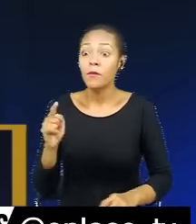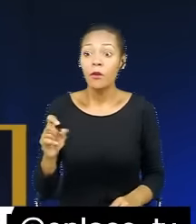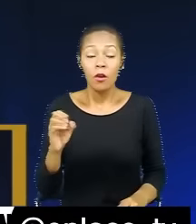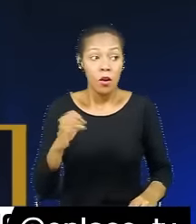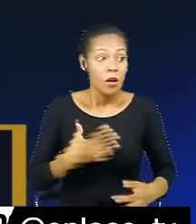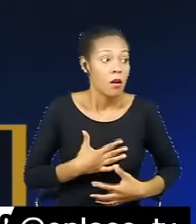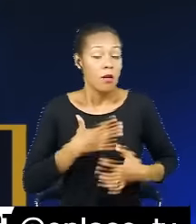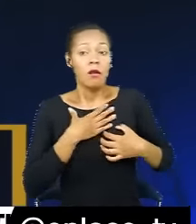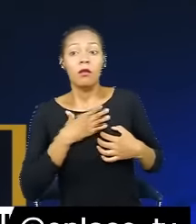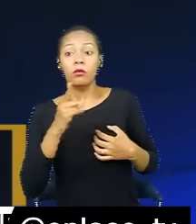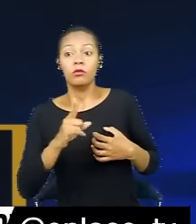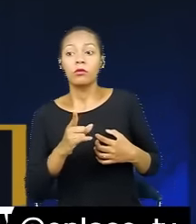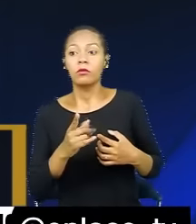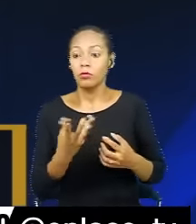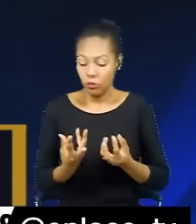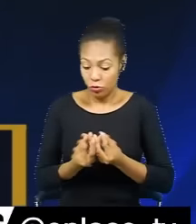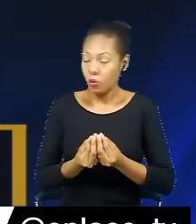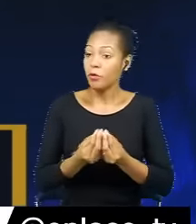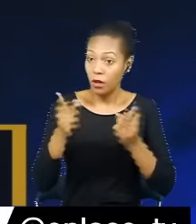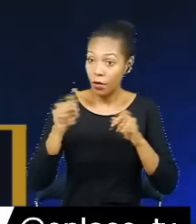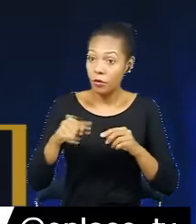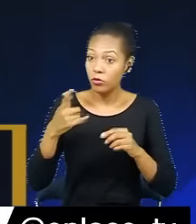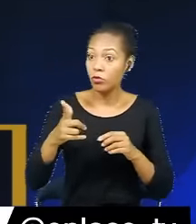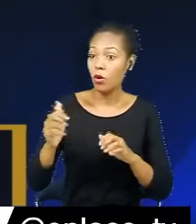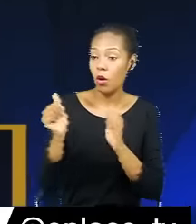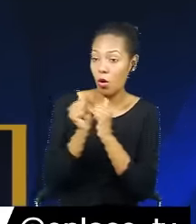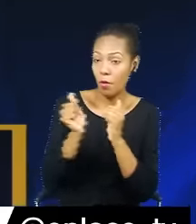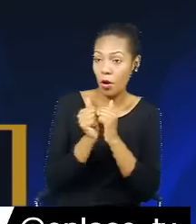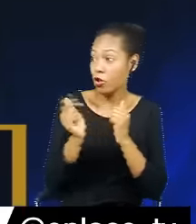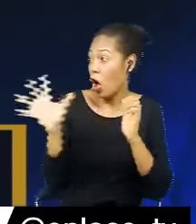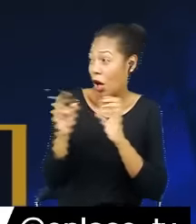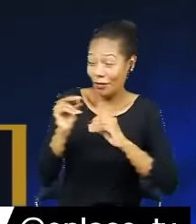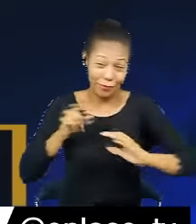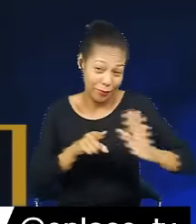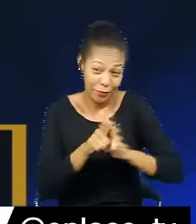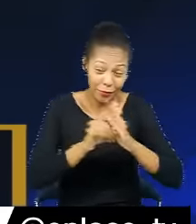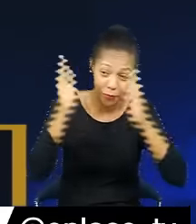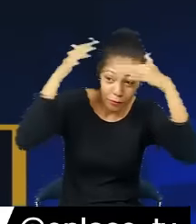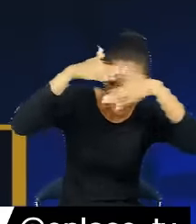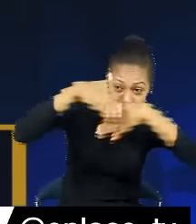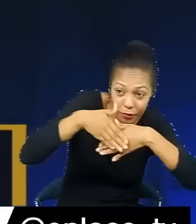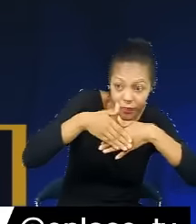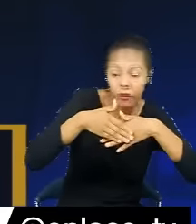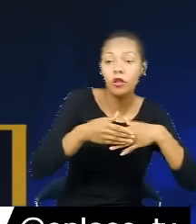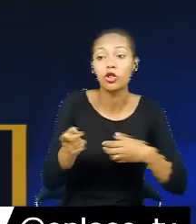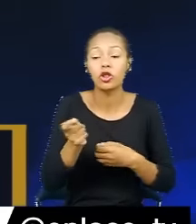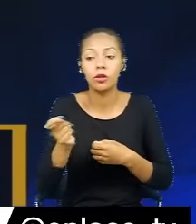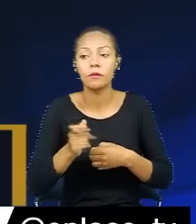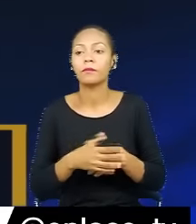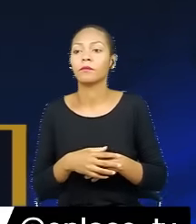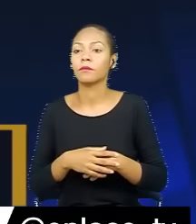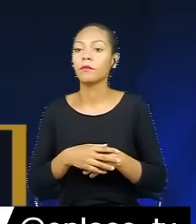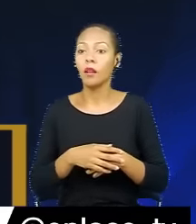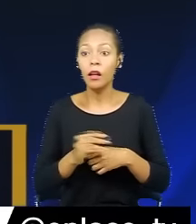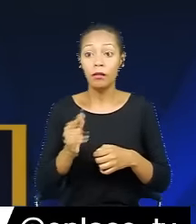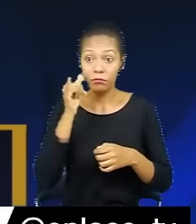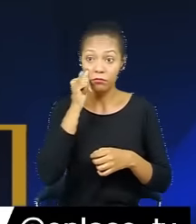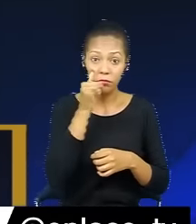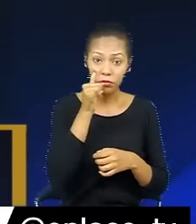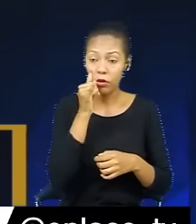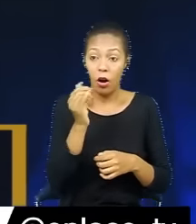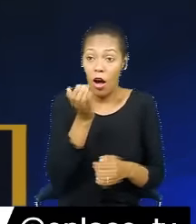de fuego y junto a ellos el dirigente y los empleados se resguardaron en los containers ubicados en el sector. Así quedó grabado en un